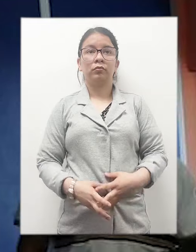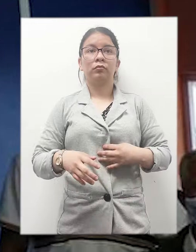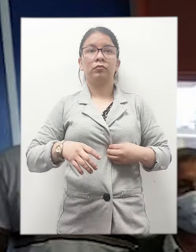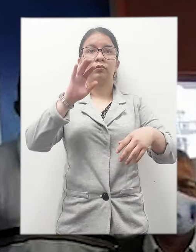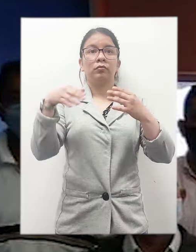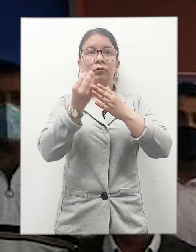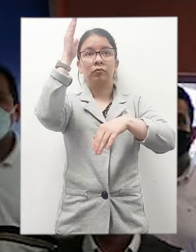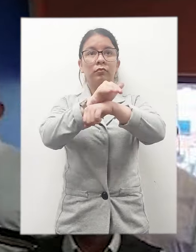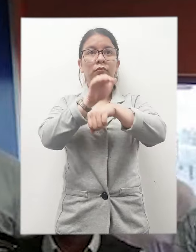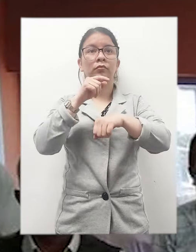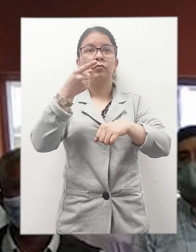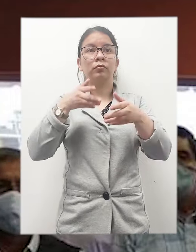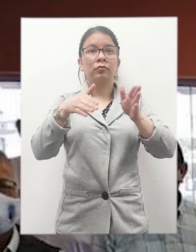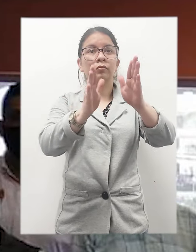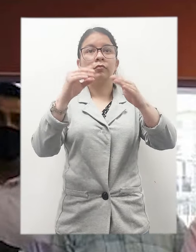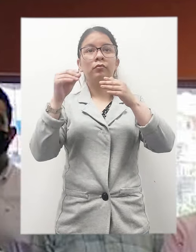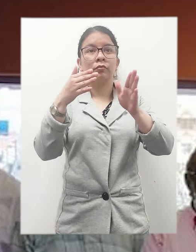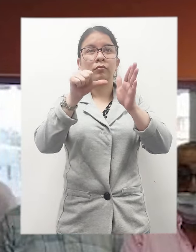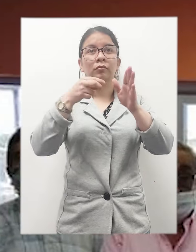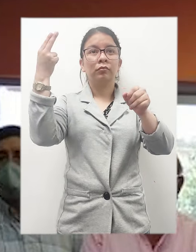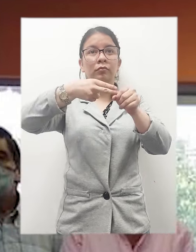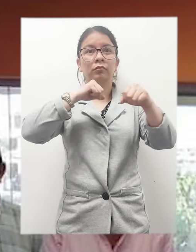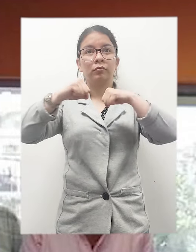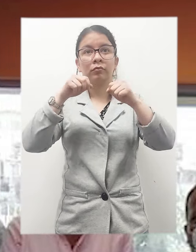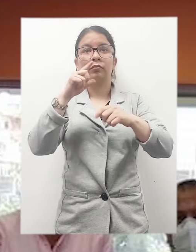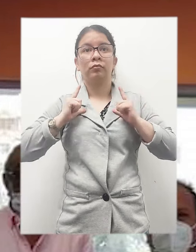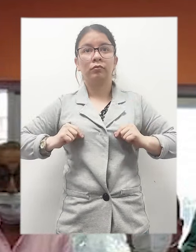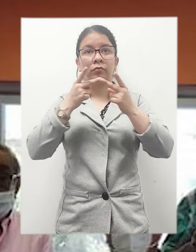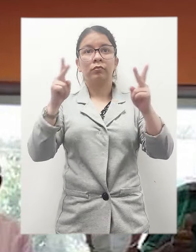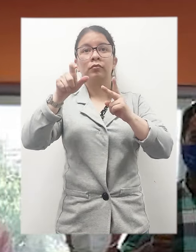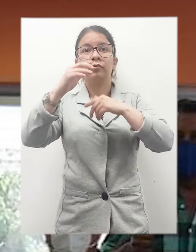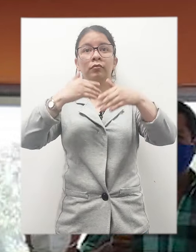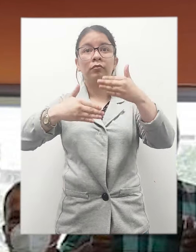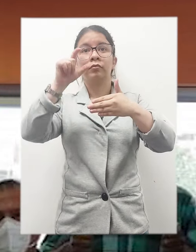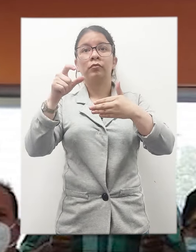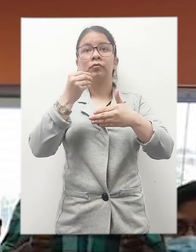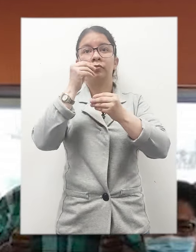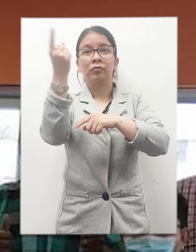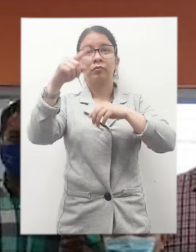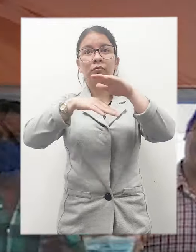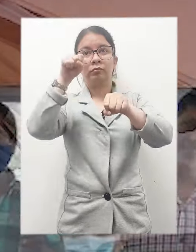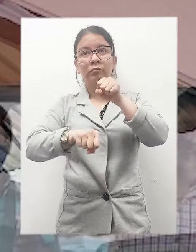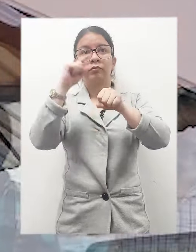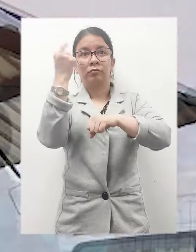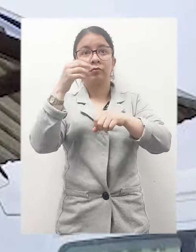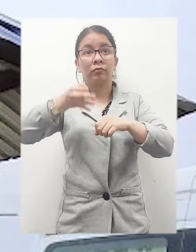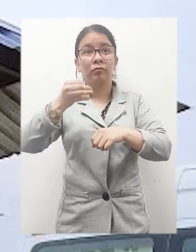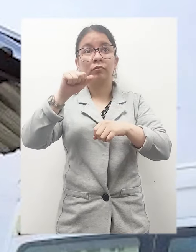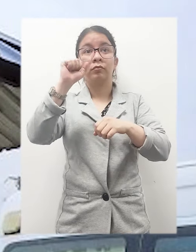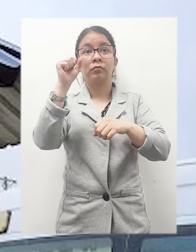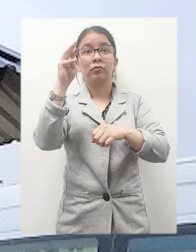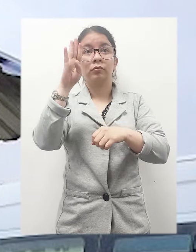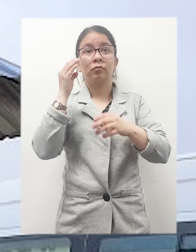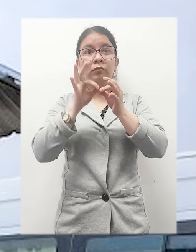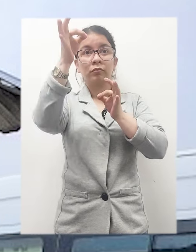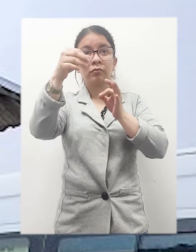El sindicato de choferes del Ministerio de Salud Pública denuncia que persisten las ambulancias dañadas en Guayaquil, Durán y San Borondón